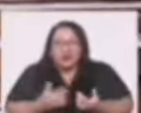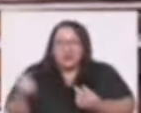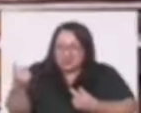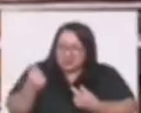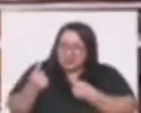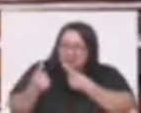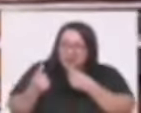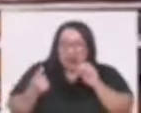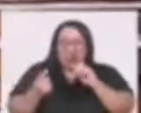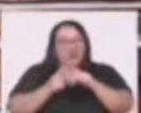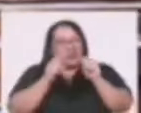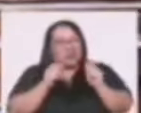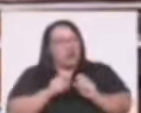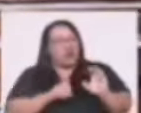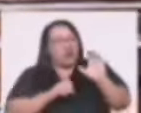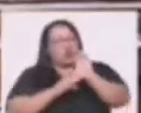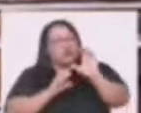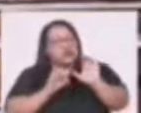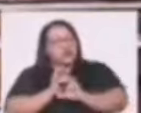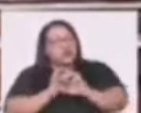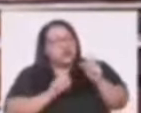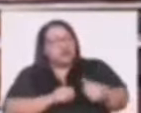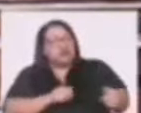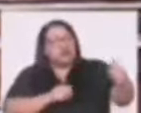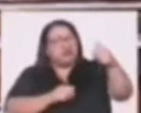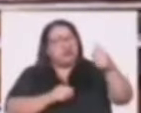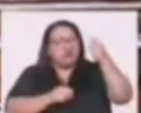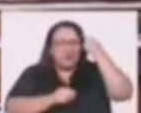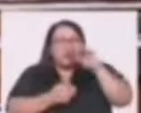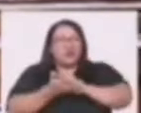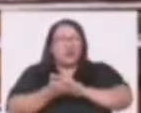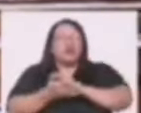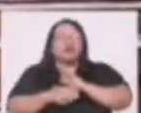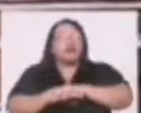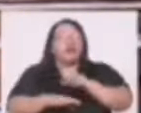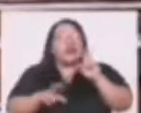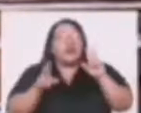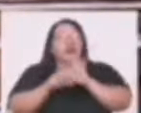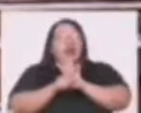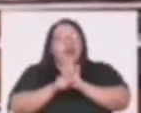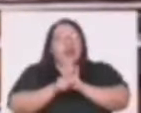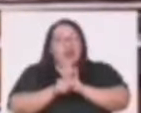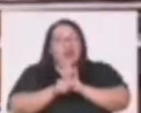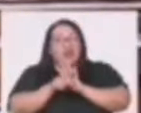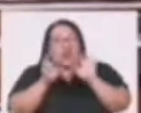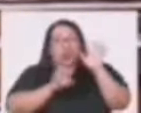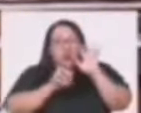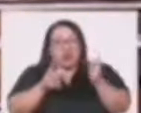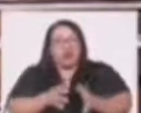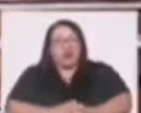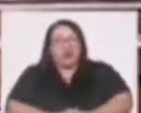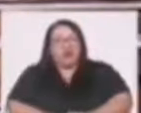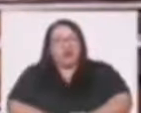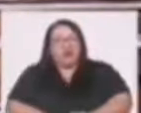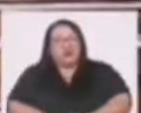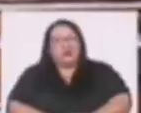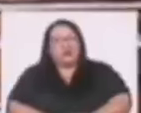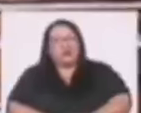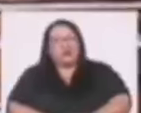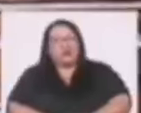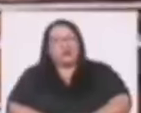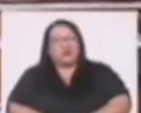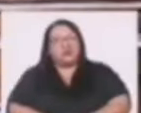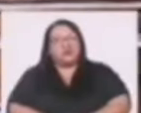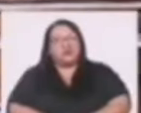República o como el Tribunal Constitucional, que son los responsables de emitir alguna opinión sobre alguna duda que haya sobre la Constitución Política del